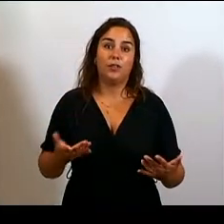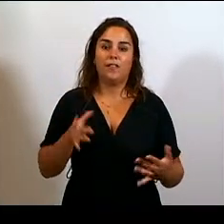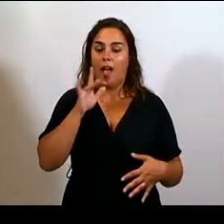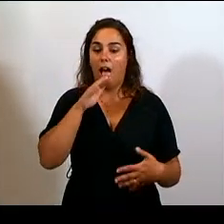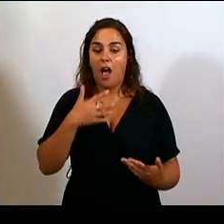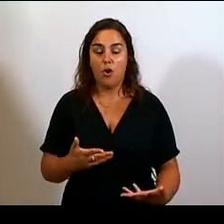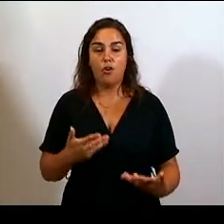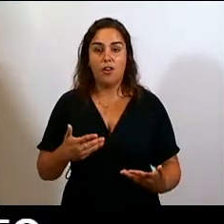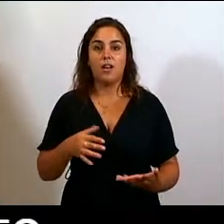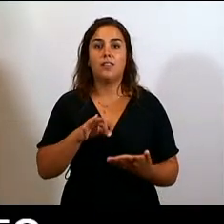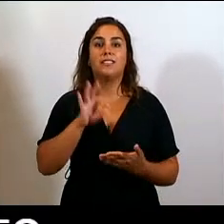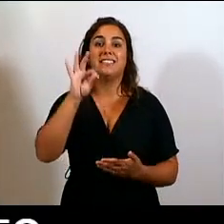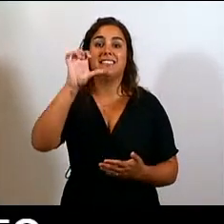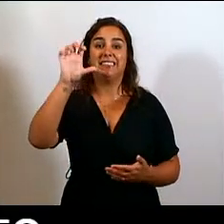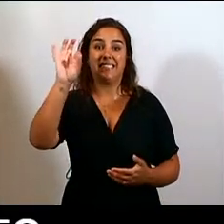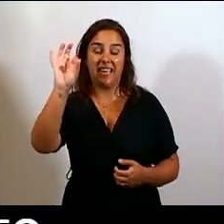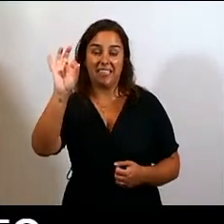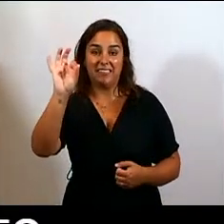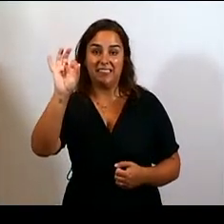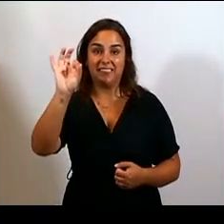momento, en el Servicio Extremeño de Salud